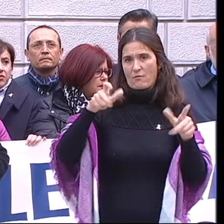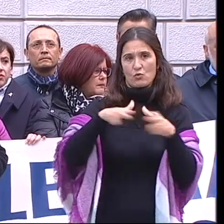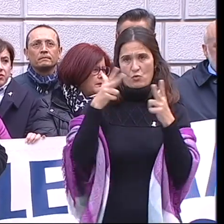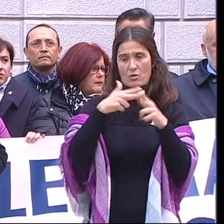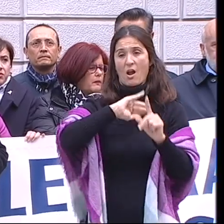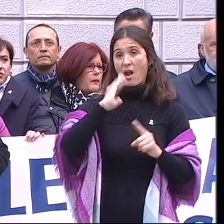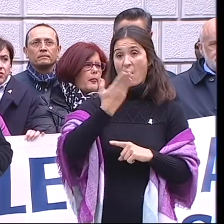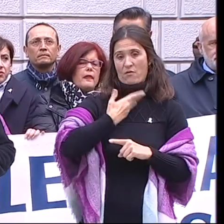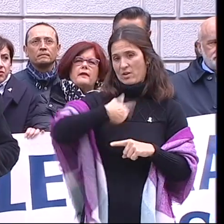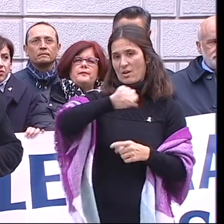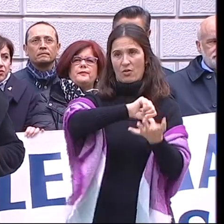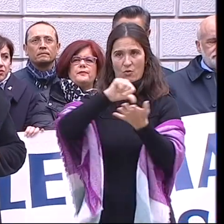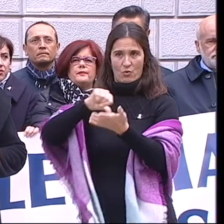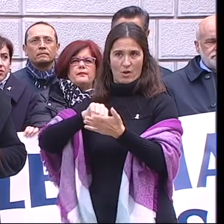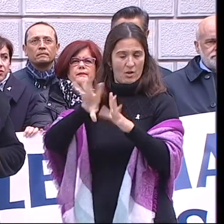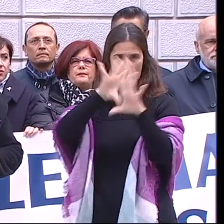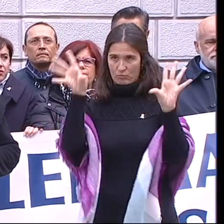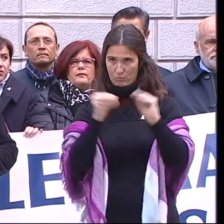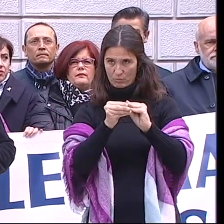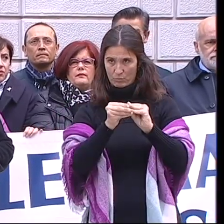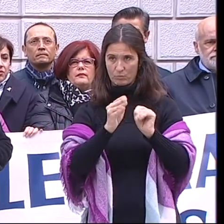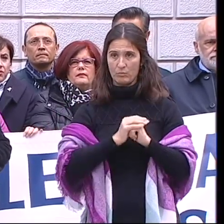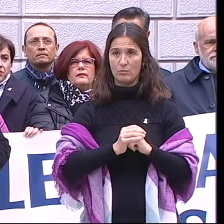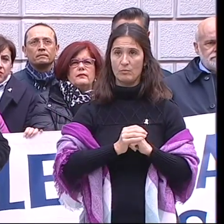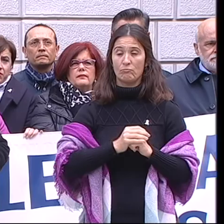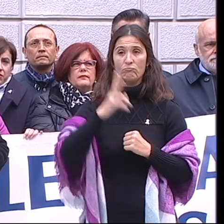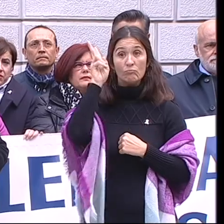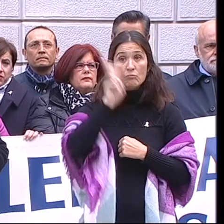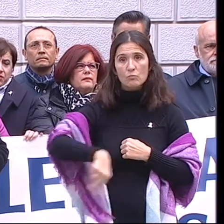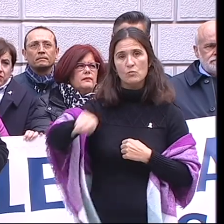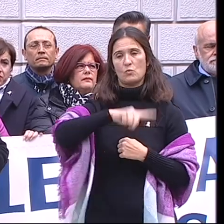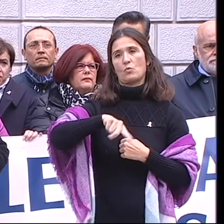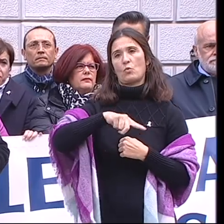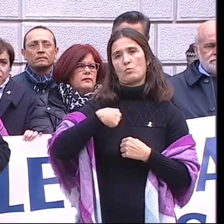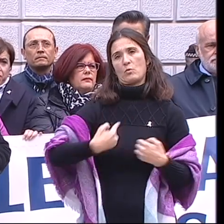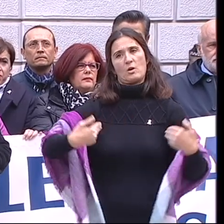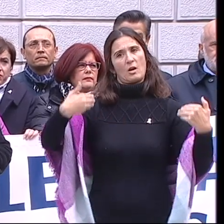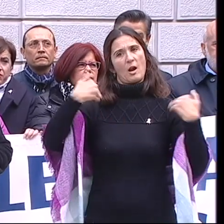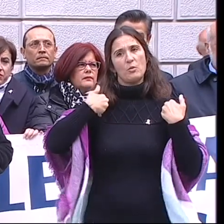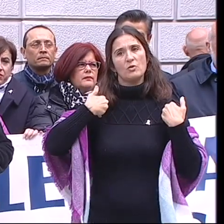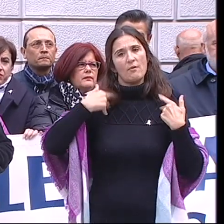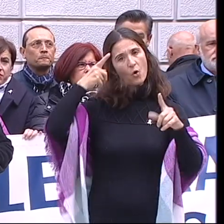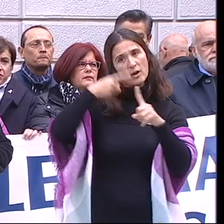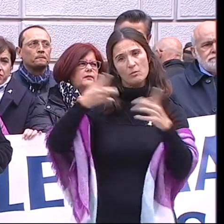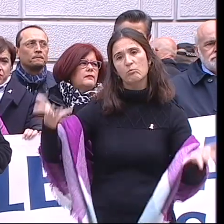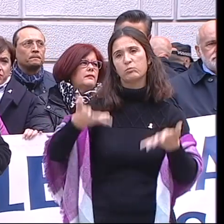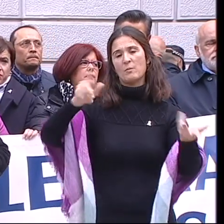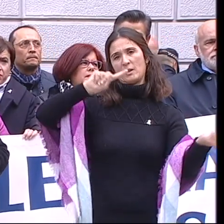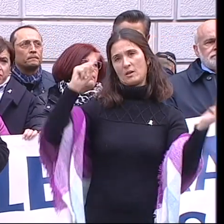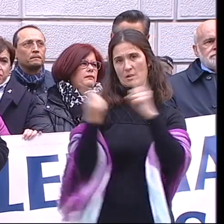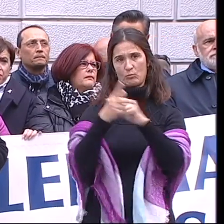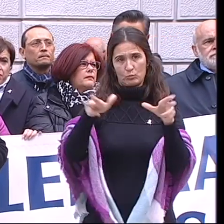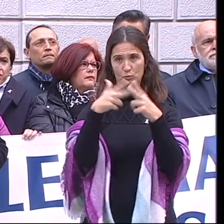a la ciudadanía en su totalidad. Somos responsables de promover cambios en esta